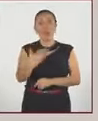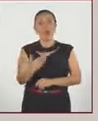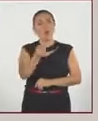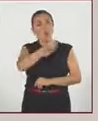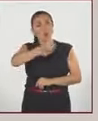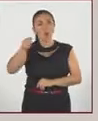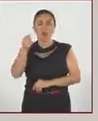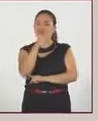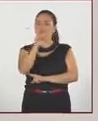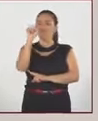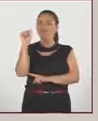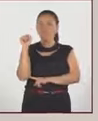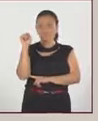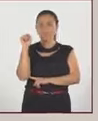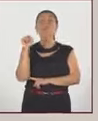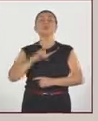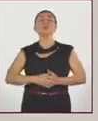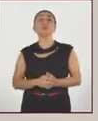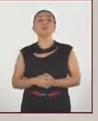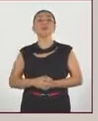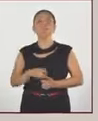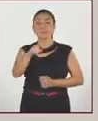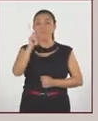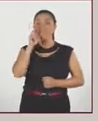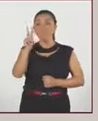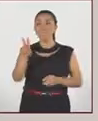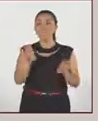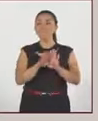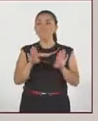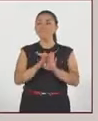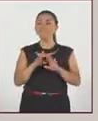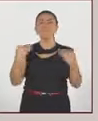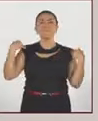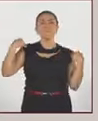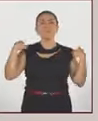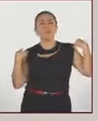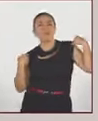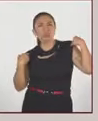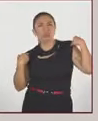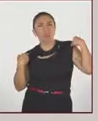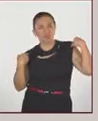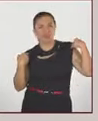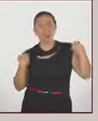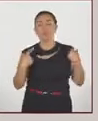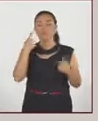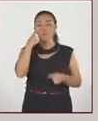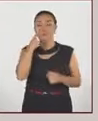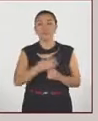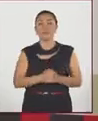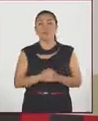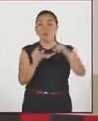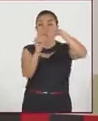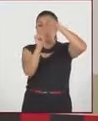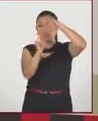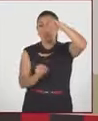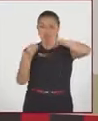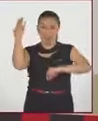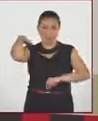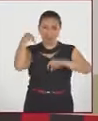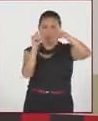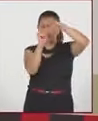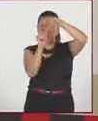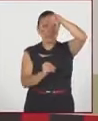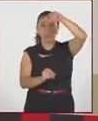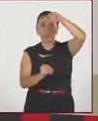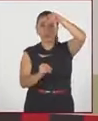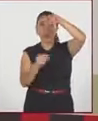¿no? Aquí se ve asimetría de los hombros, es decir, mi columna al no estar derecha,